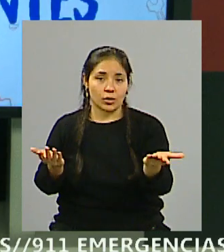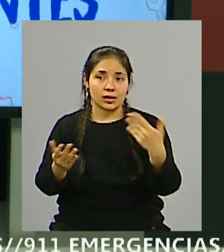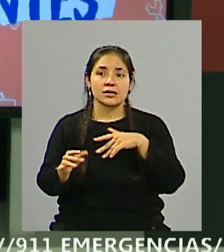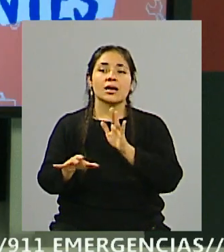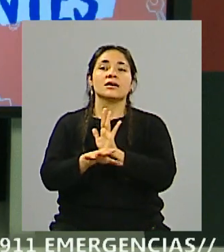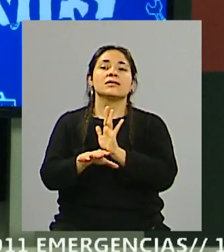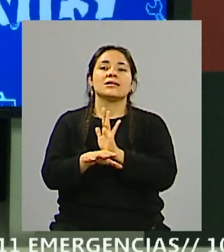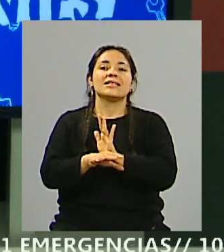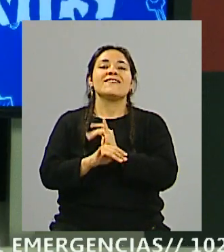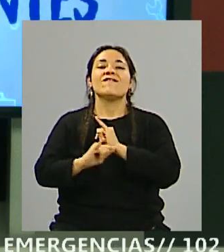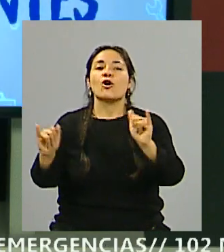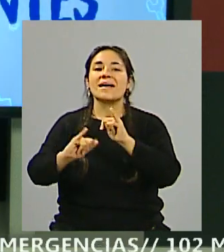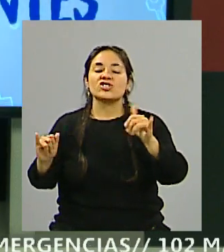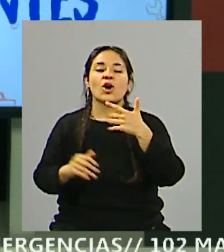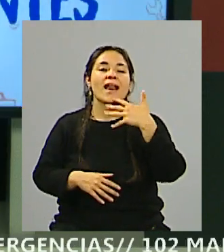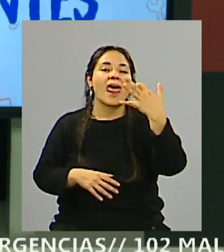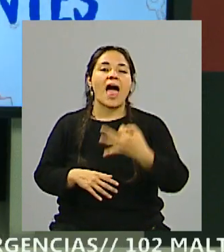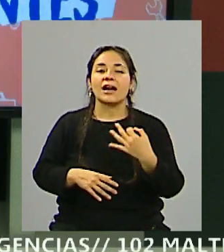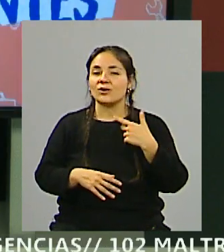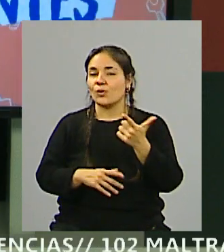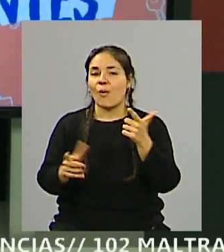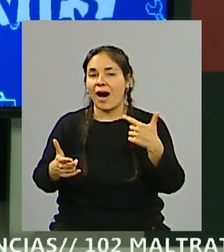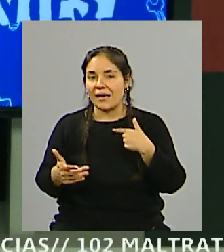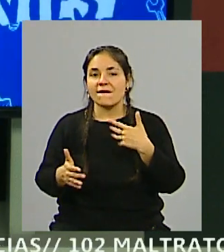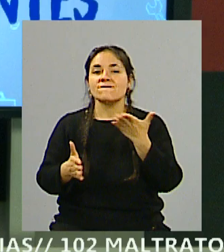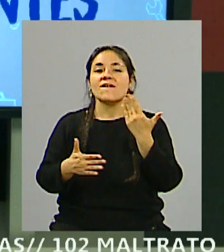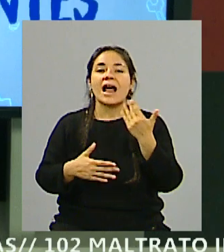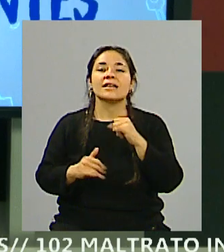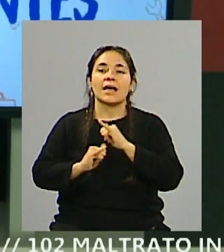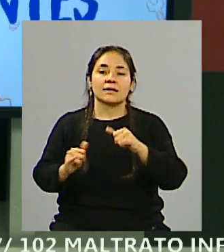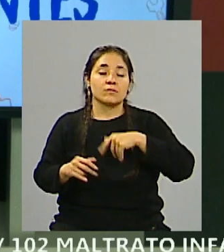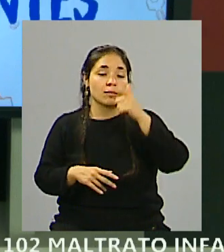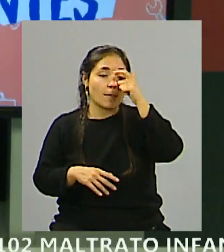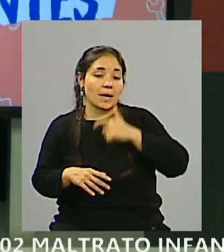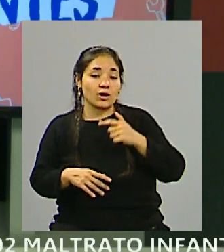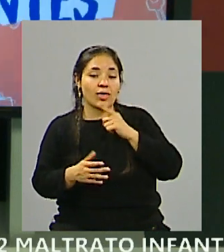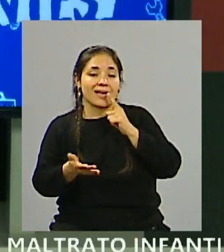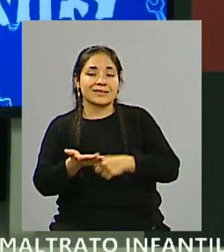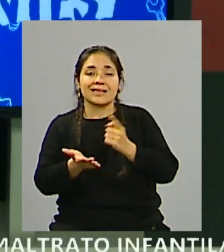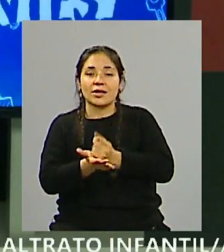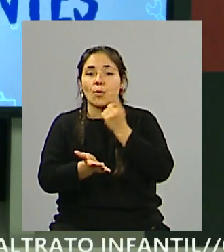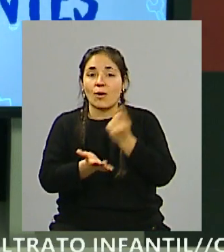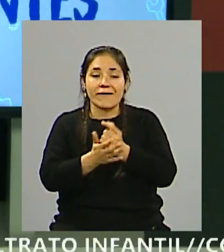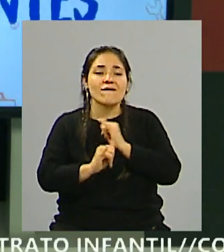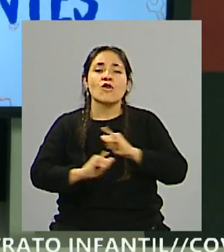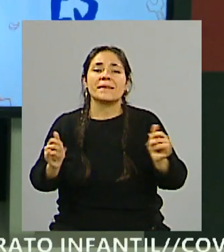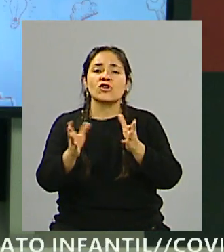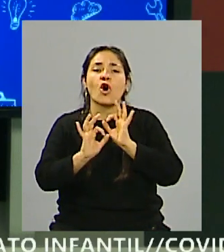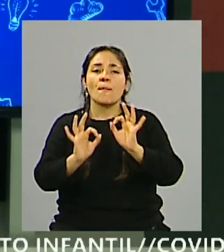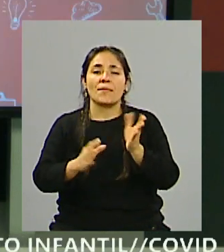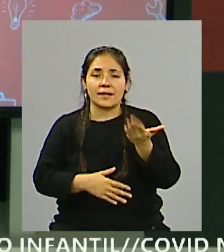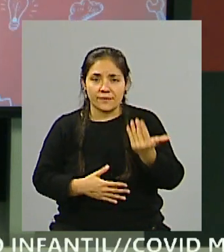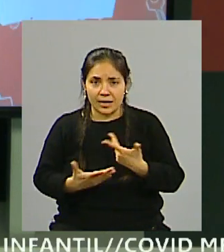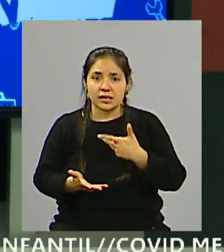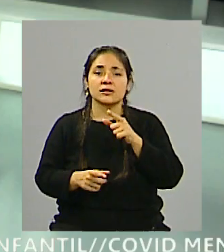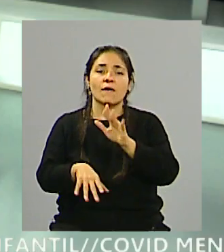una información que no es real, que no es verídica y desde cual no se puede decidir, ¿no? Entonces, el problema y la violencia que se vive es